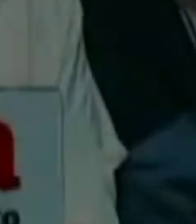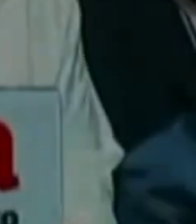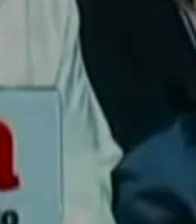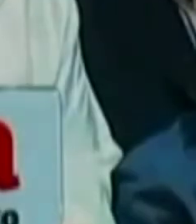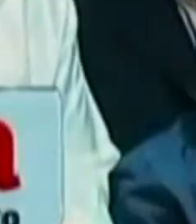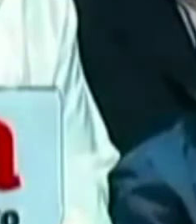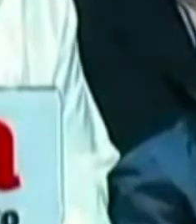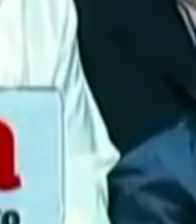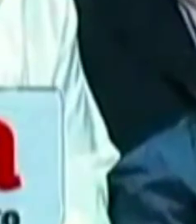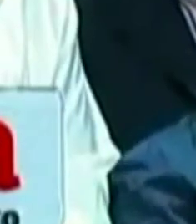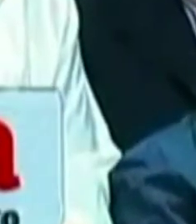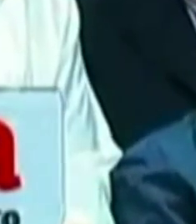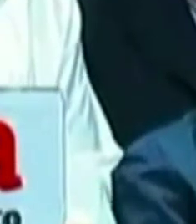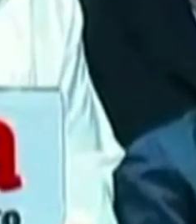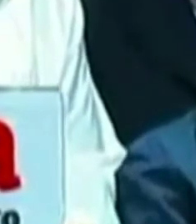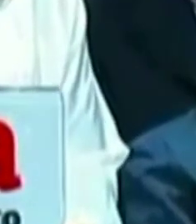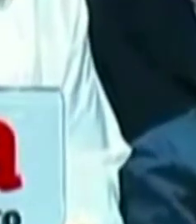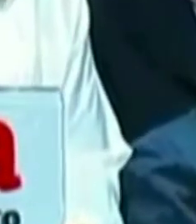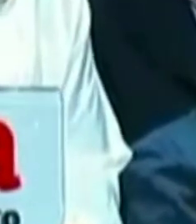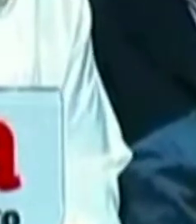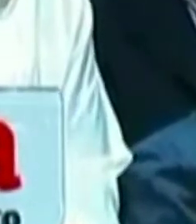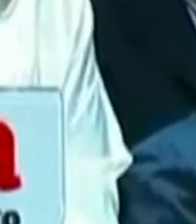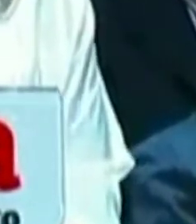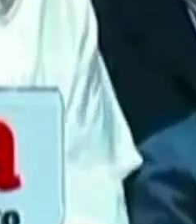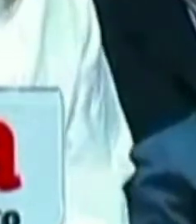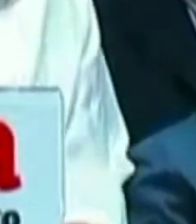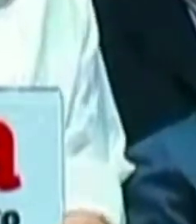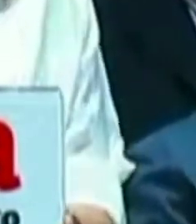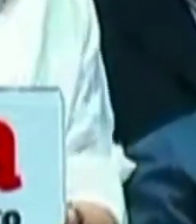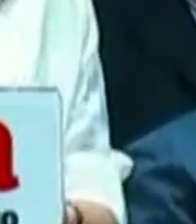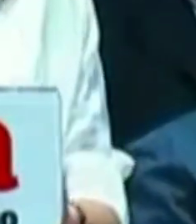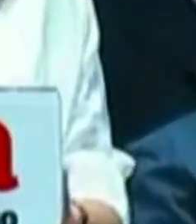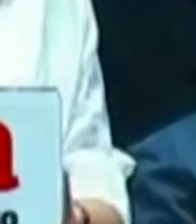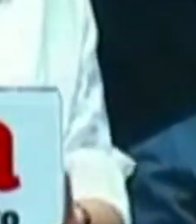A ver. Vamos a aplicar los tres